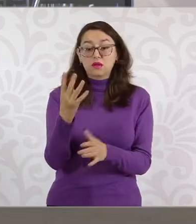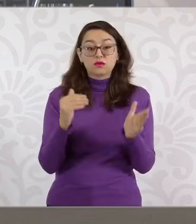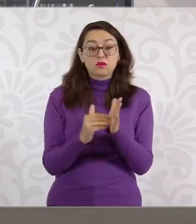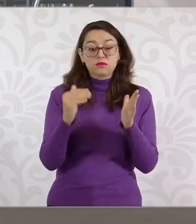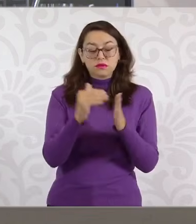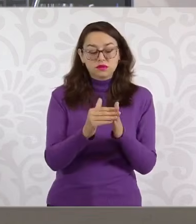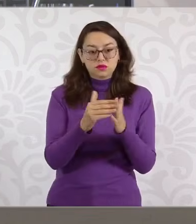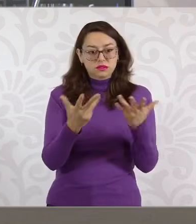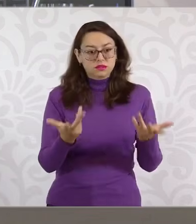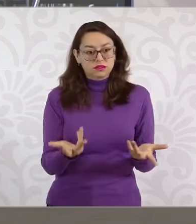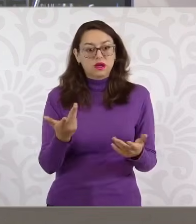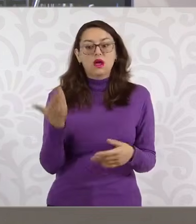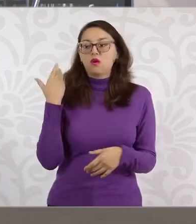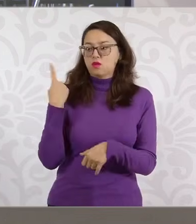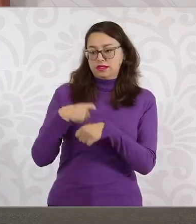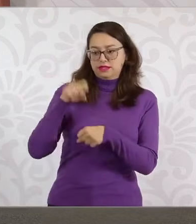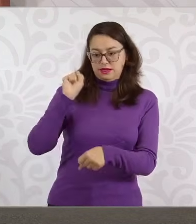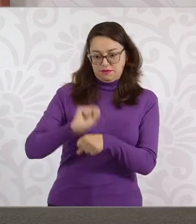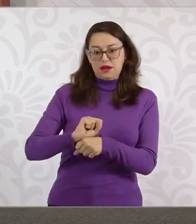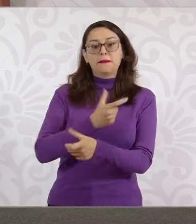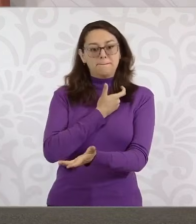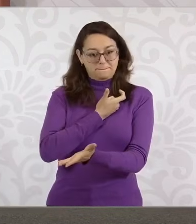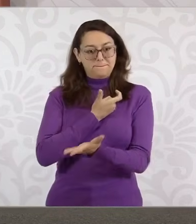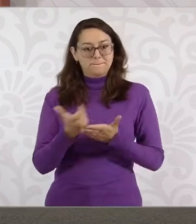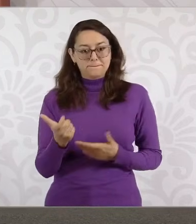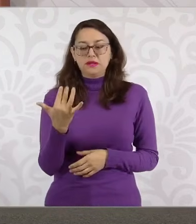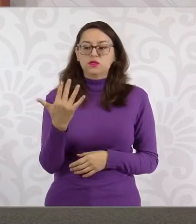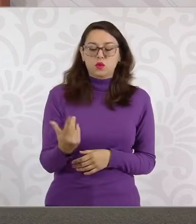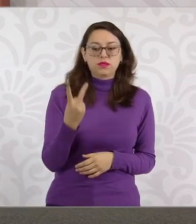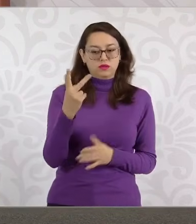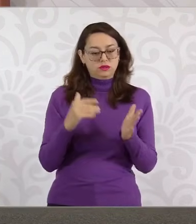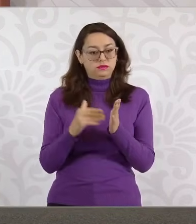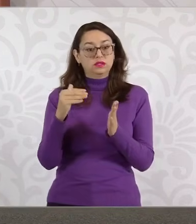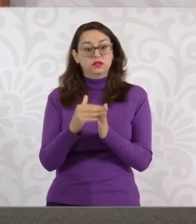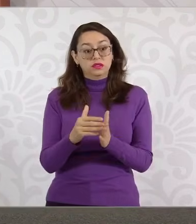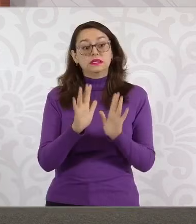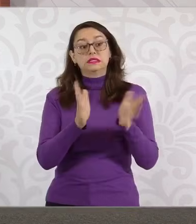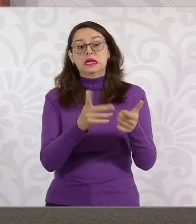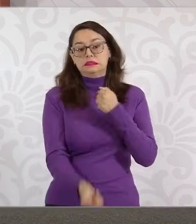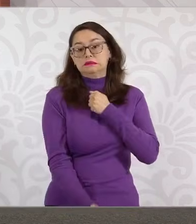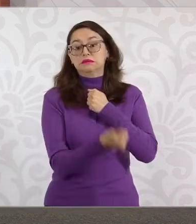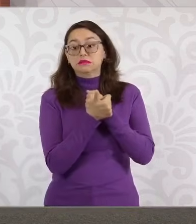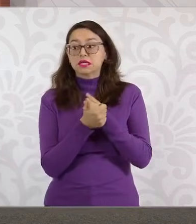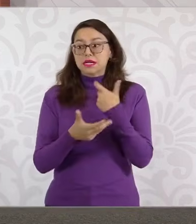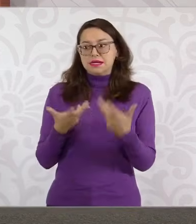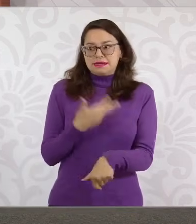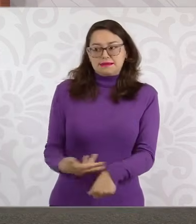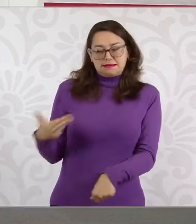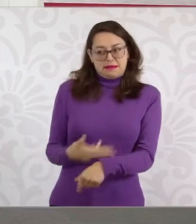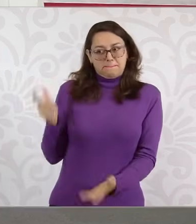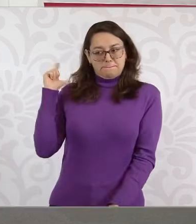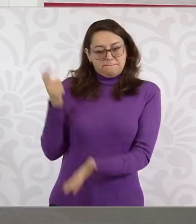decir que la semana pasada realizaron un pago que tenemos detectado por 52 y se han acercado a la comisión para regularizar